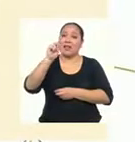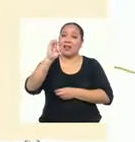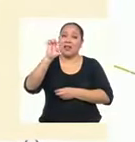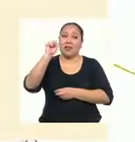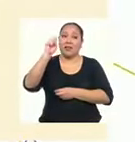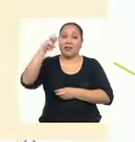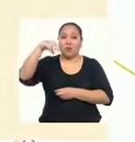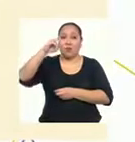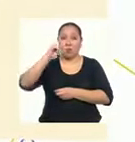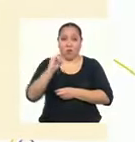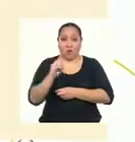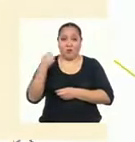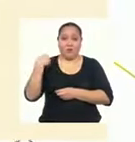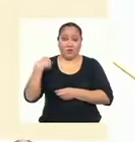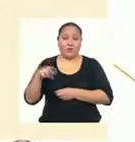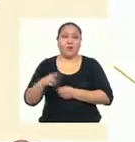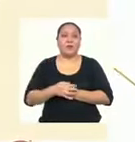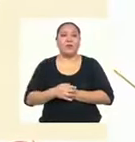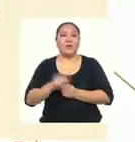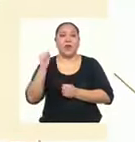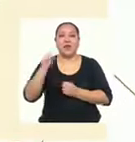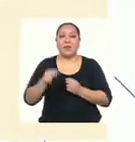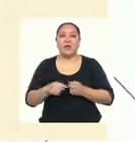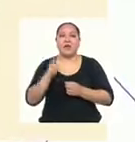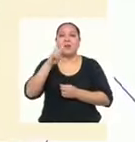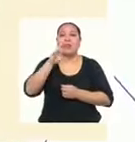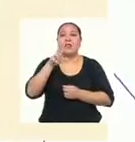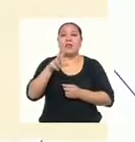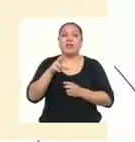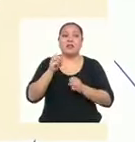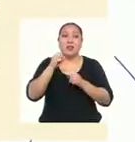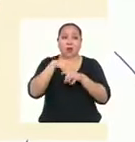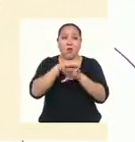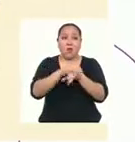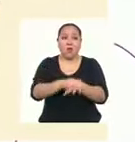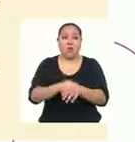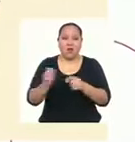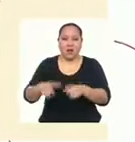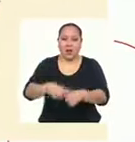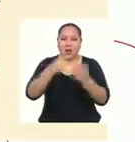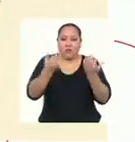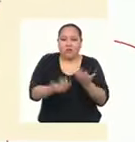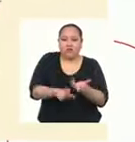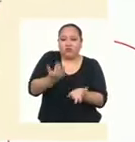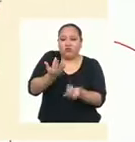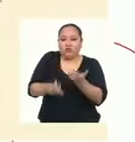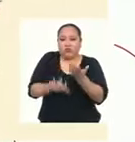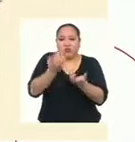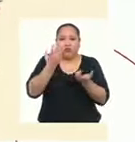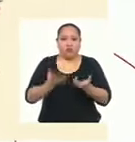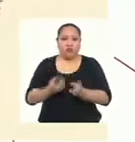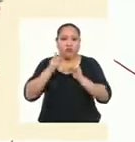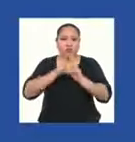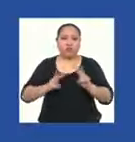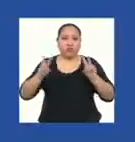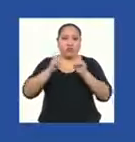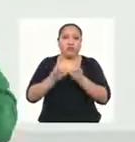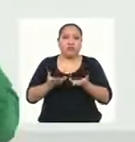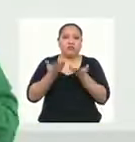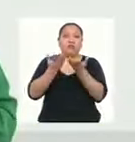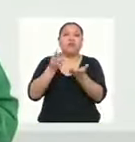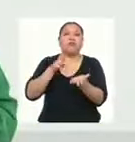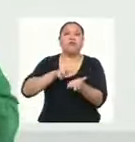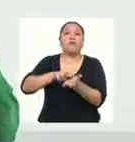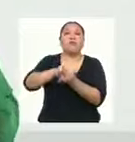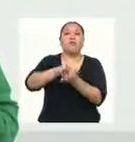23 de junio. Y en ella encienden grandes hogueras representando virtudes mágicas y purificadoras.